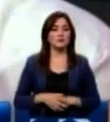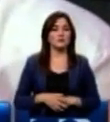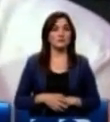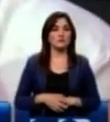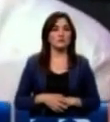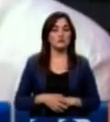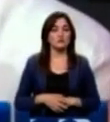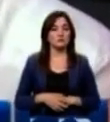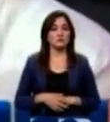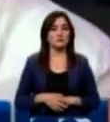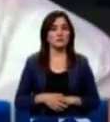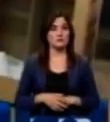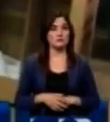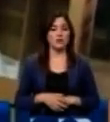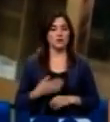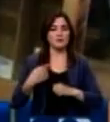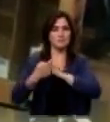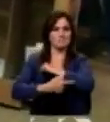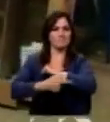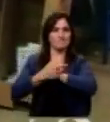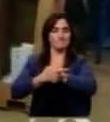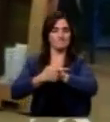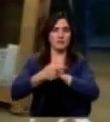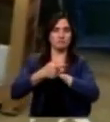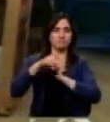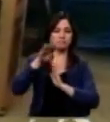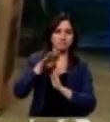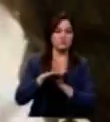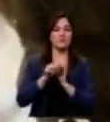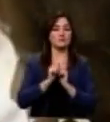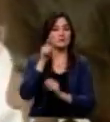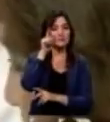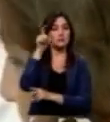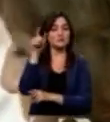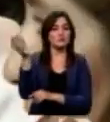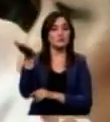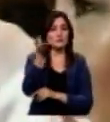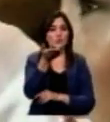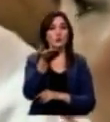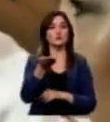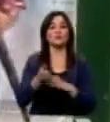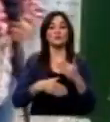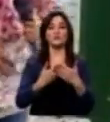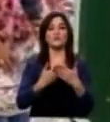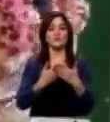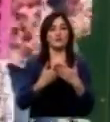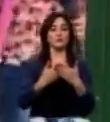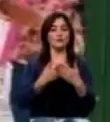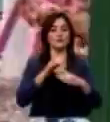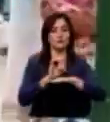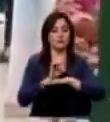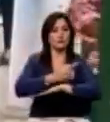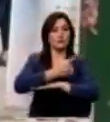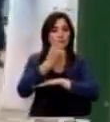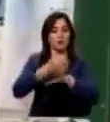mayor benignidad, digamos, en las penas. Sobre el tema electoral, confirmó que los fiscales estarán desplegados a lo largo y ancho del Ecuador el